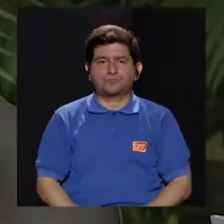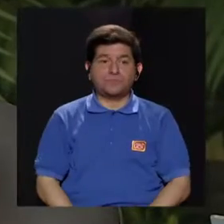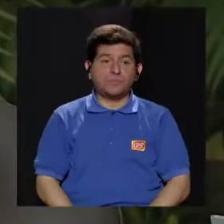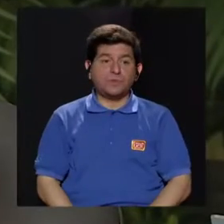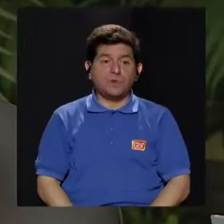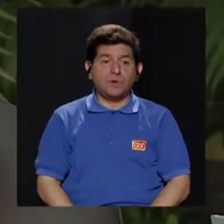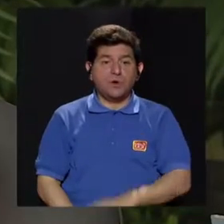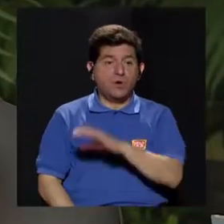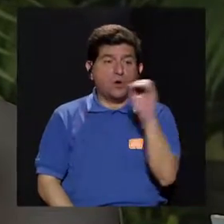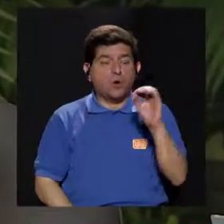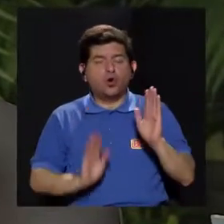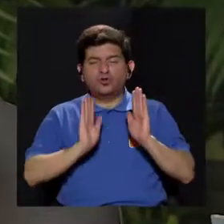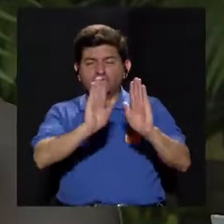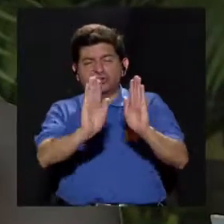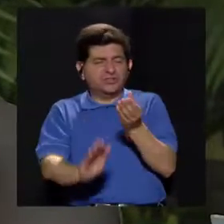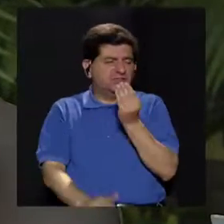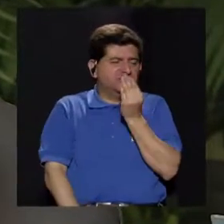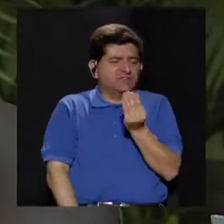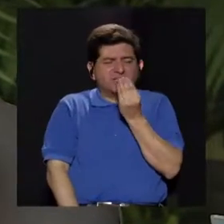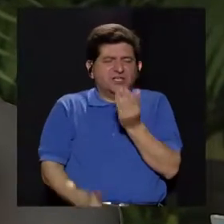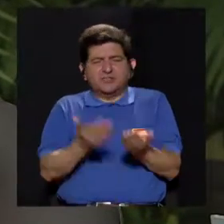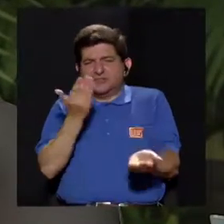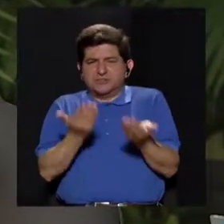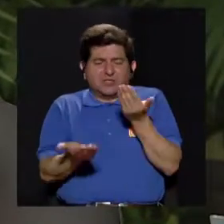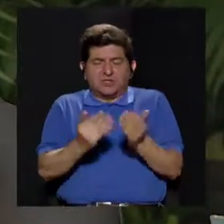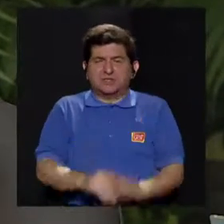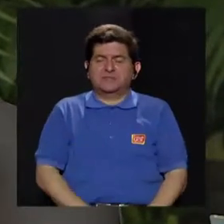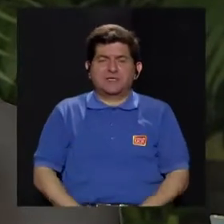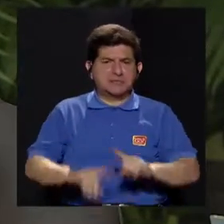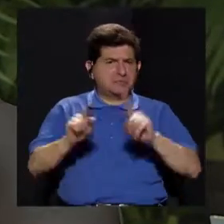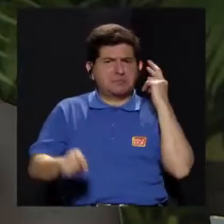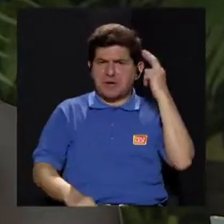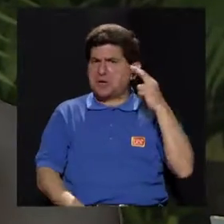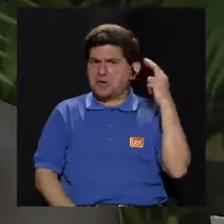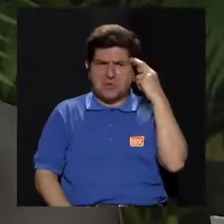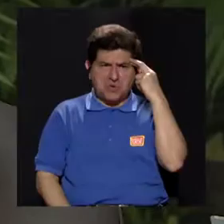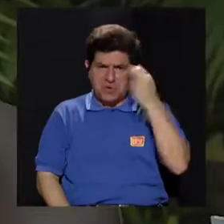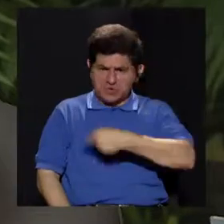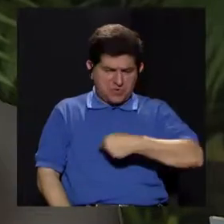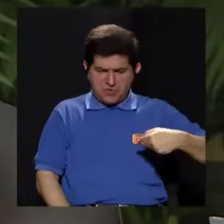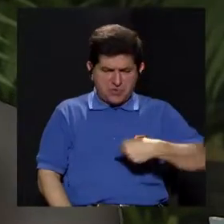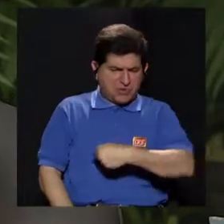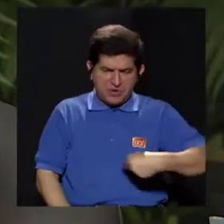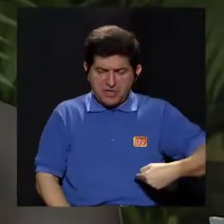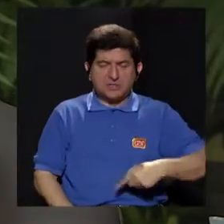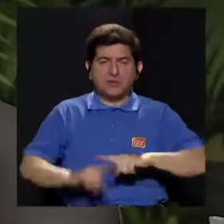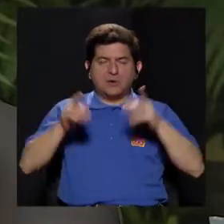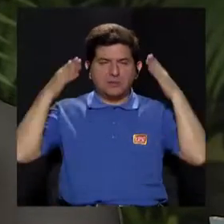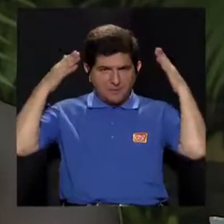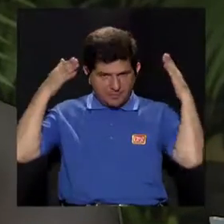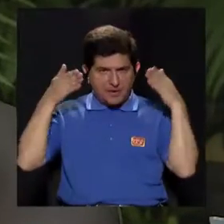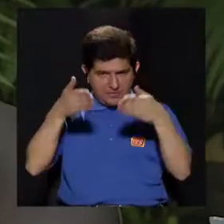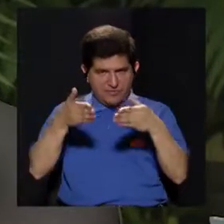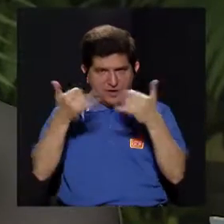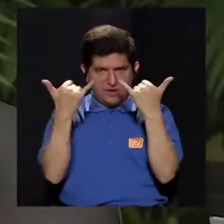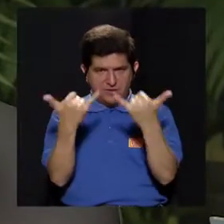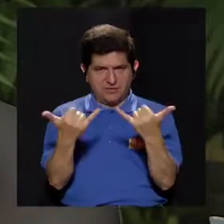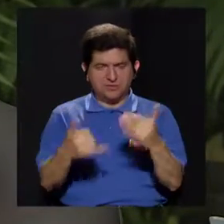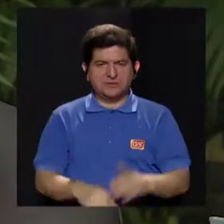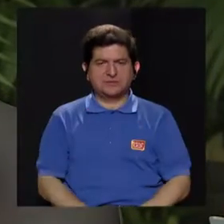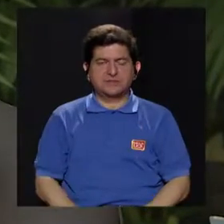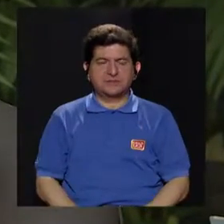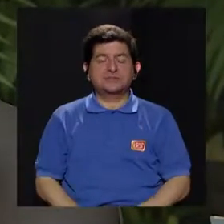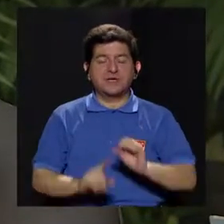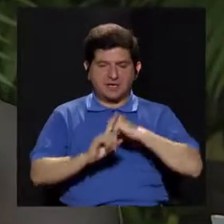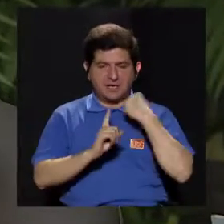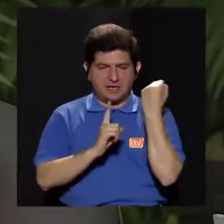o rechazo a la alimentación, digamos, no necesariamente siendo digestivas, pero enfocándonos a la